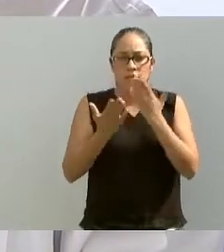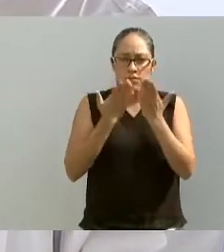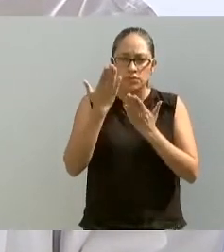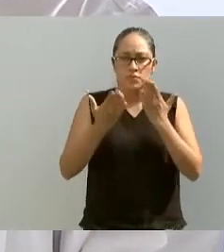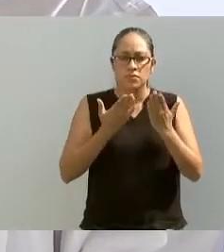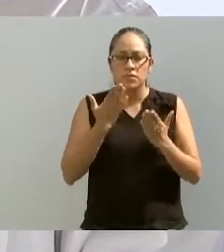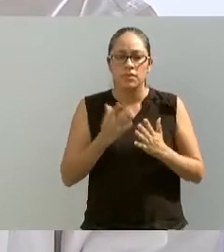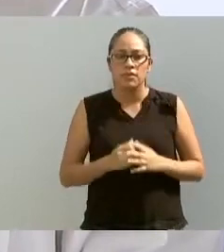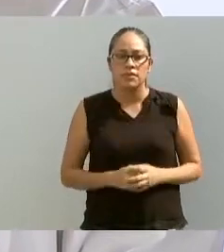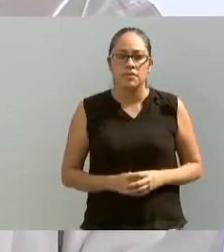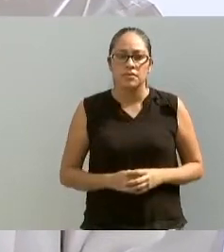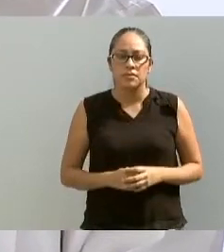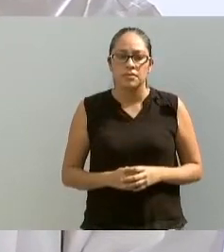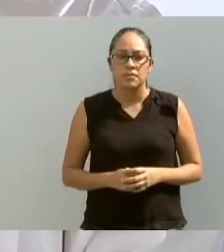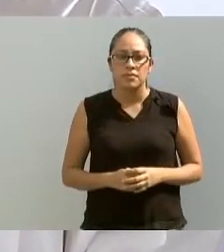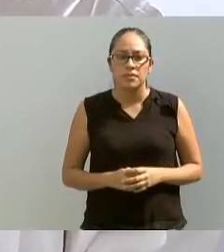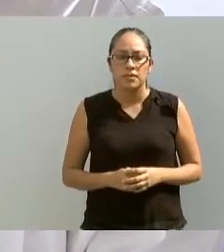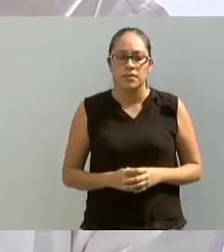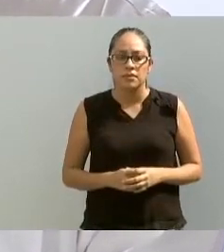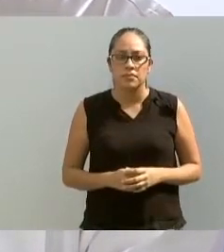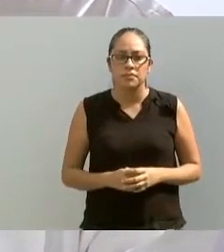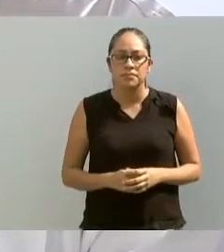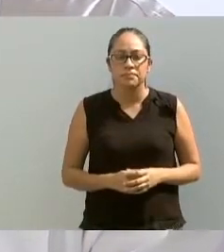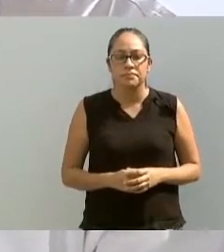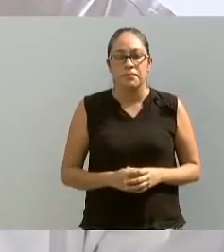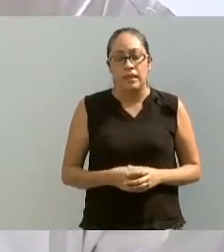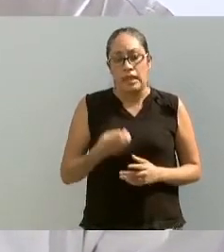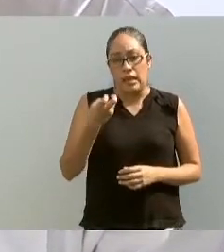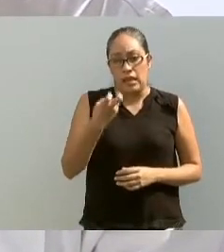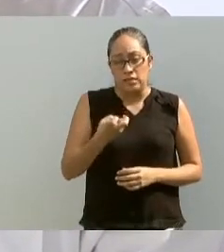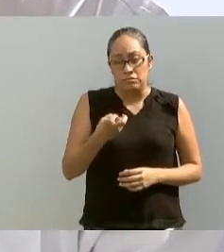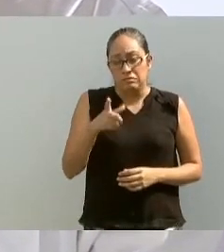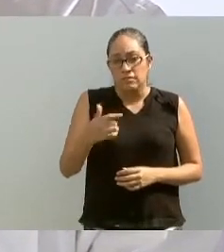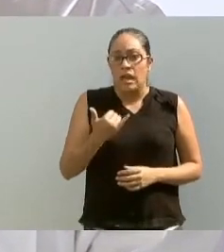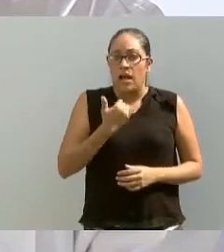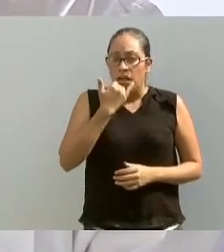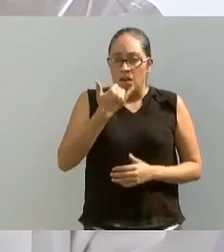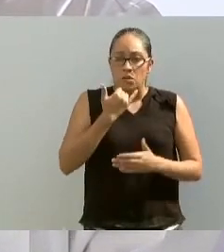Fue un absurdo, un error garrafal,